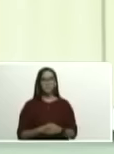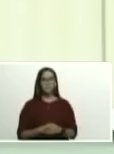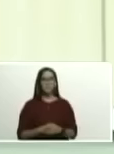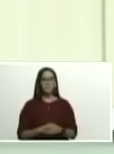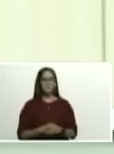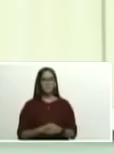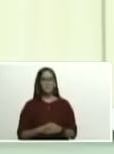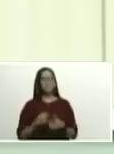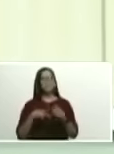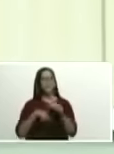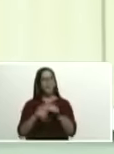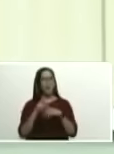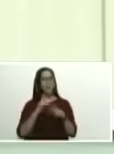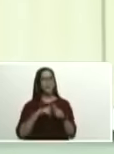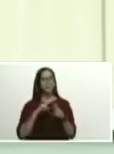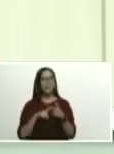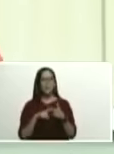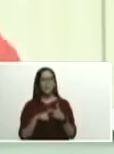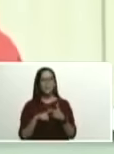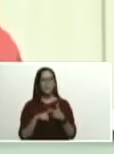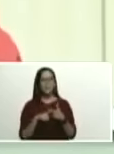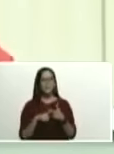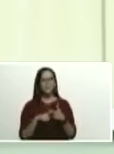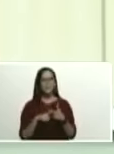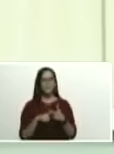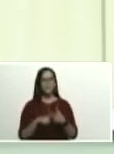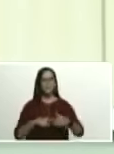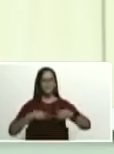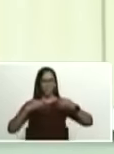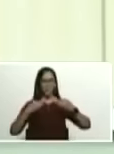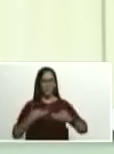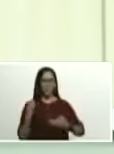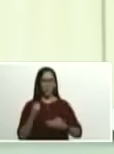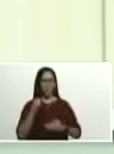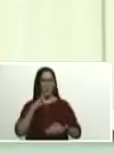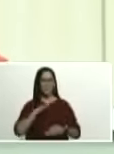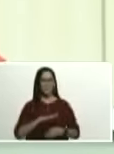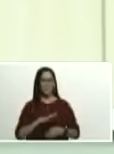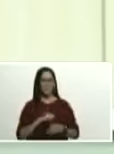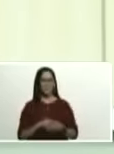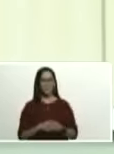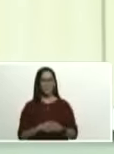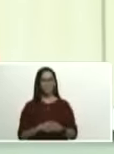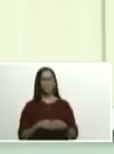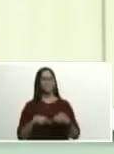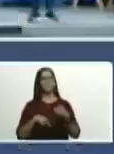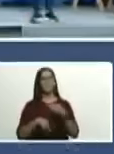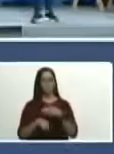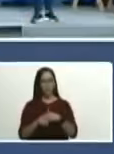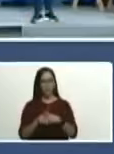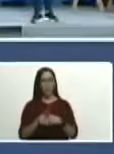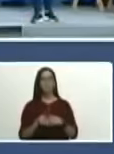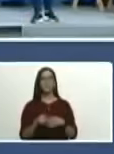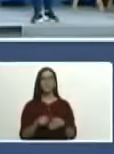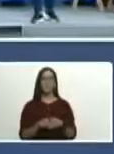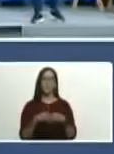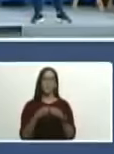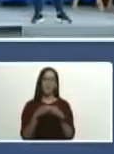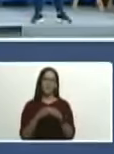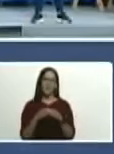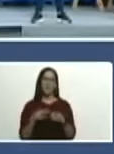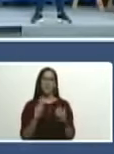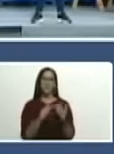y vamos entonces, Alejandra, empeñados como estamos, vamos a empeñarnos, compañero,